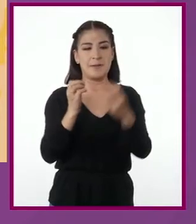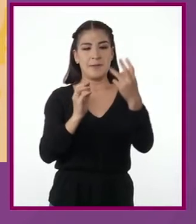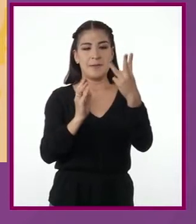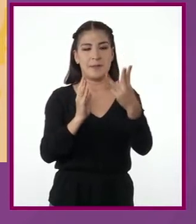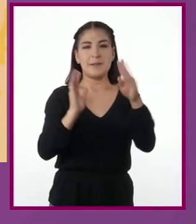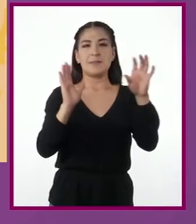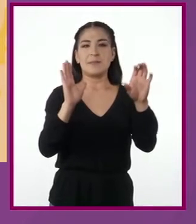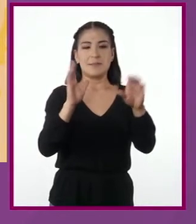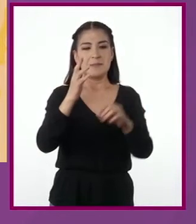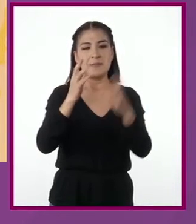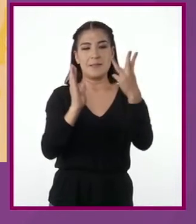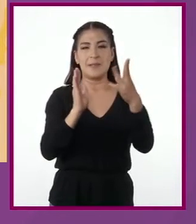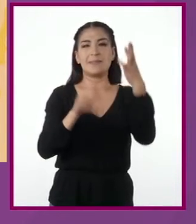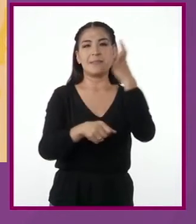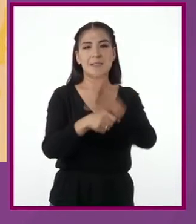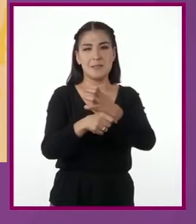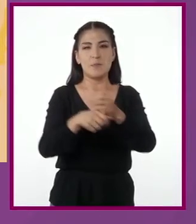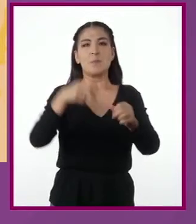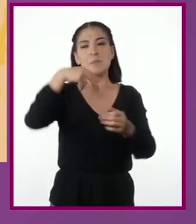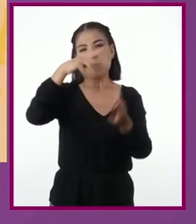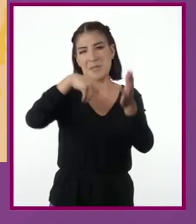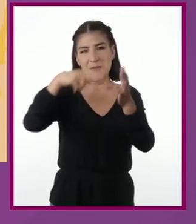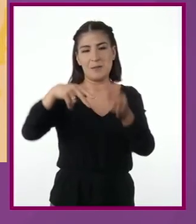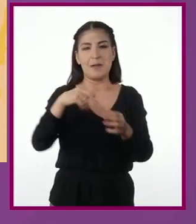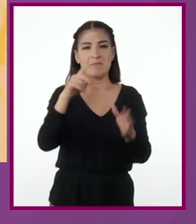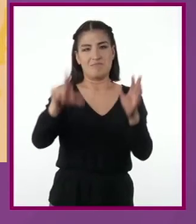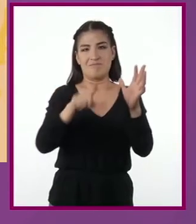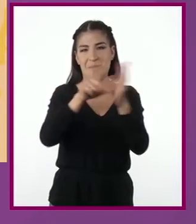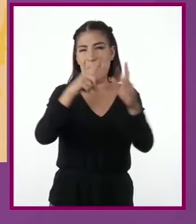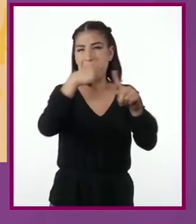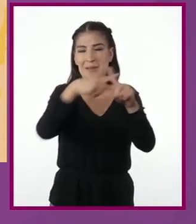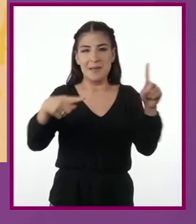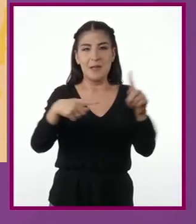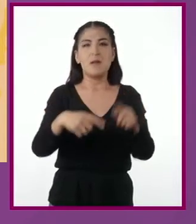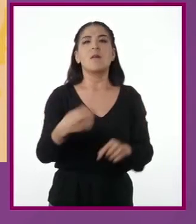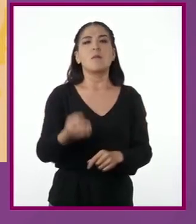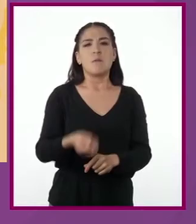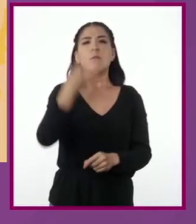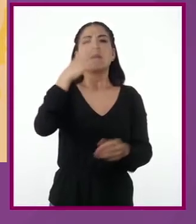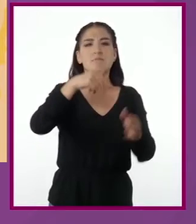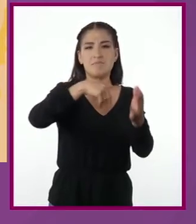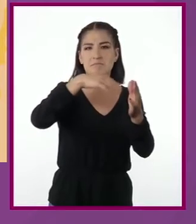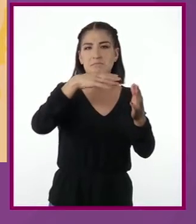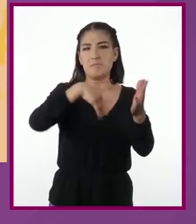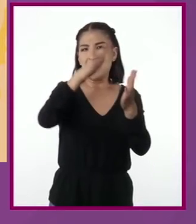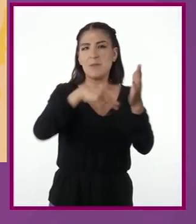lata de pintura de medio litro. ¿Qué cantidad de pintura se necesita?